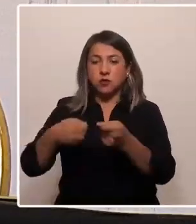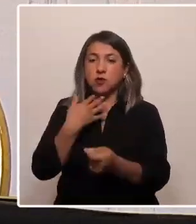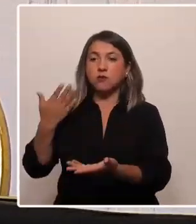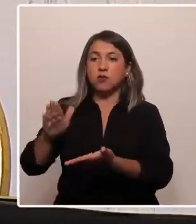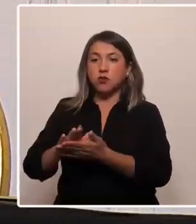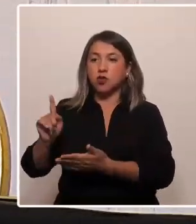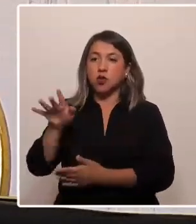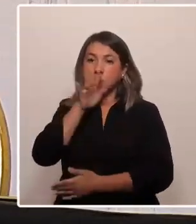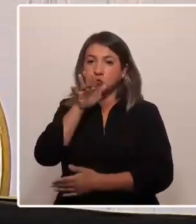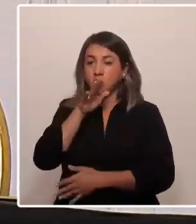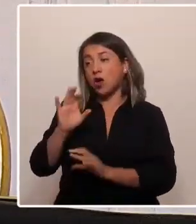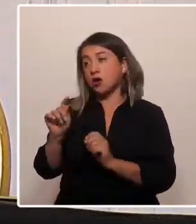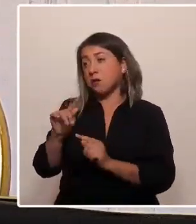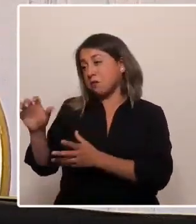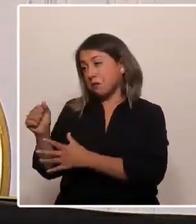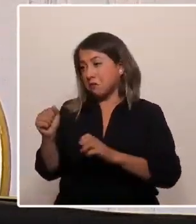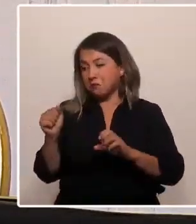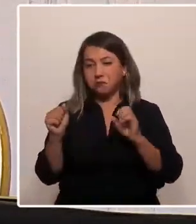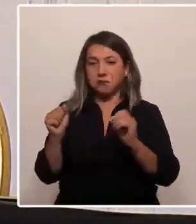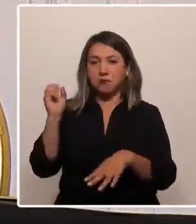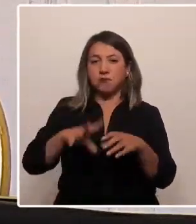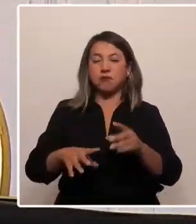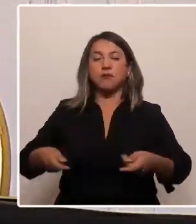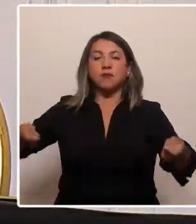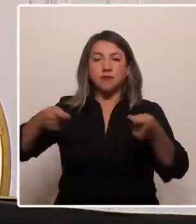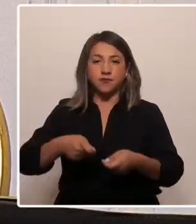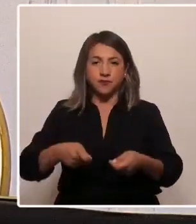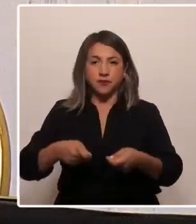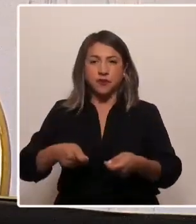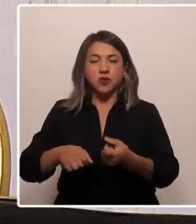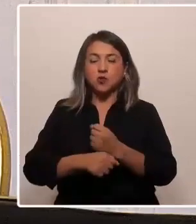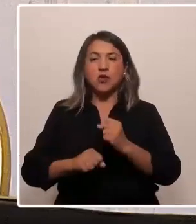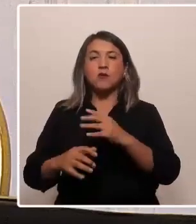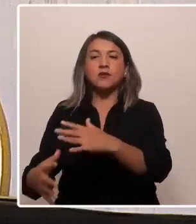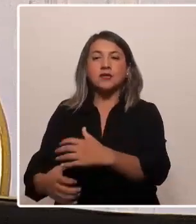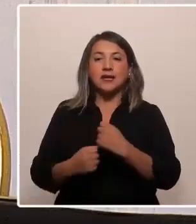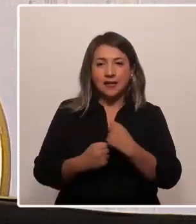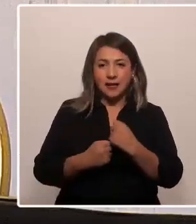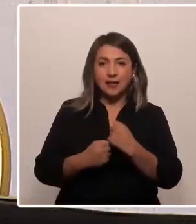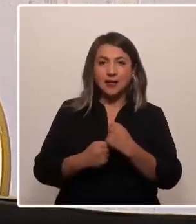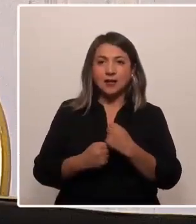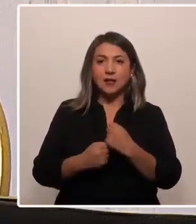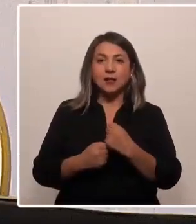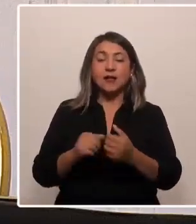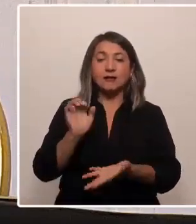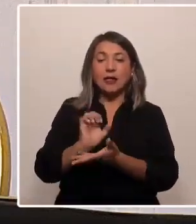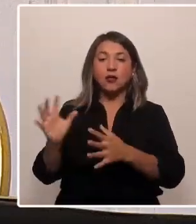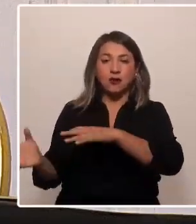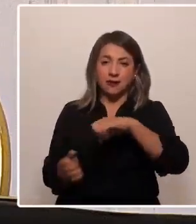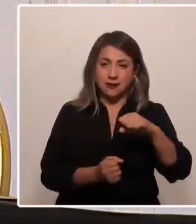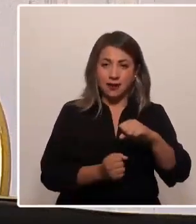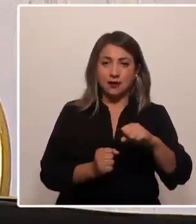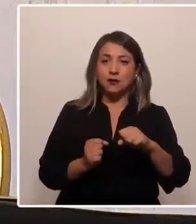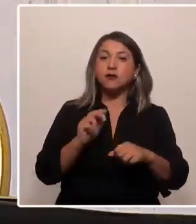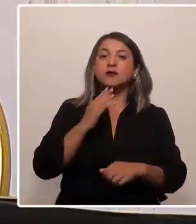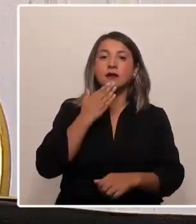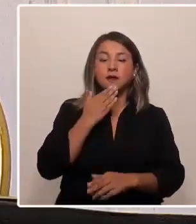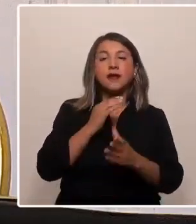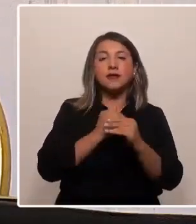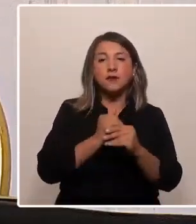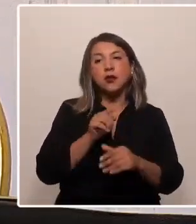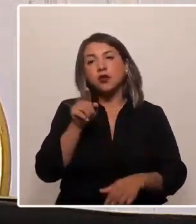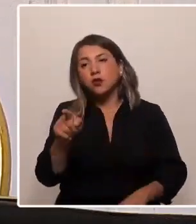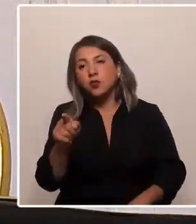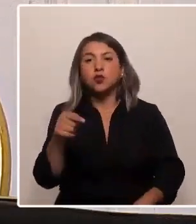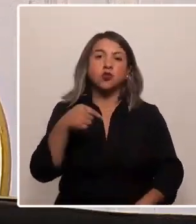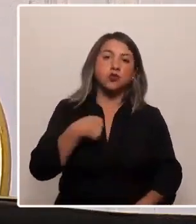a usar. Que sus ahorros sean inexpropiables y no se puedan nacionalizar. La última trampa. Son tuyos, son de todos